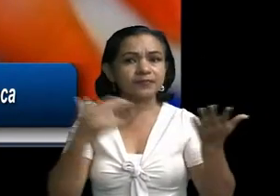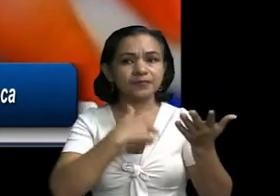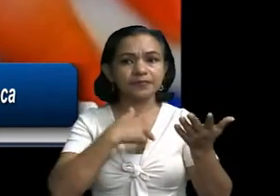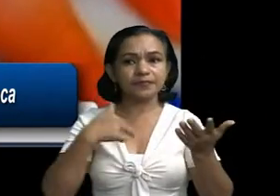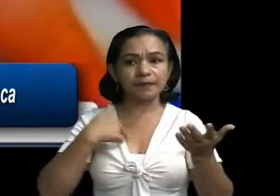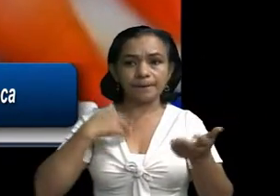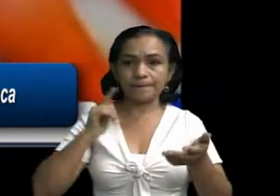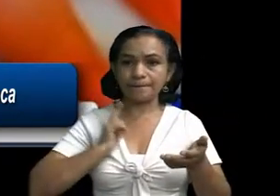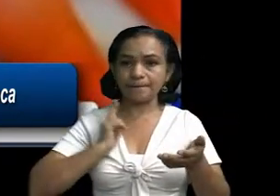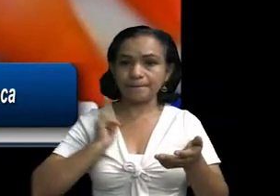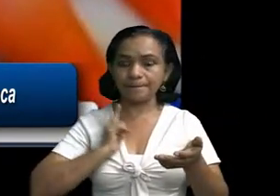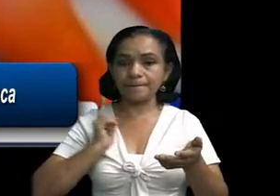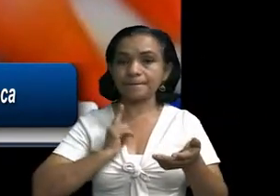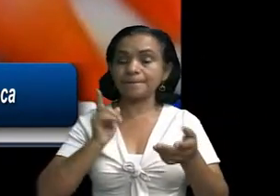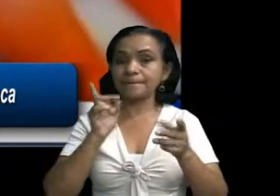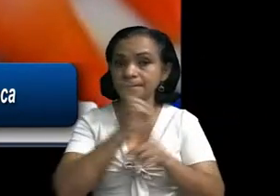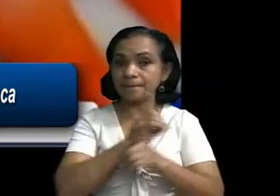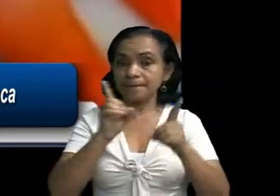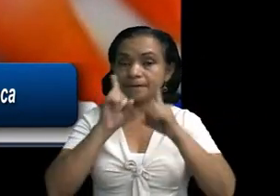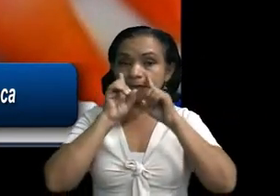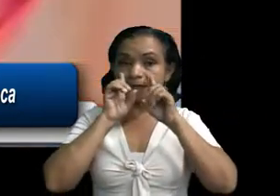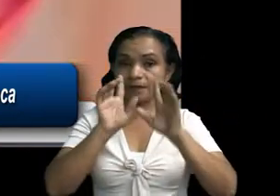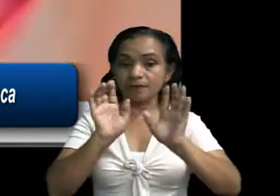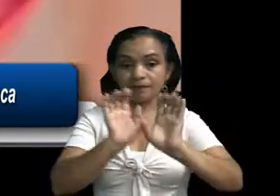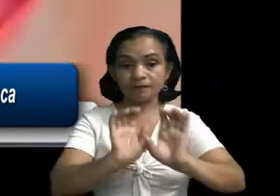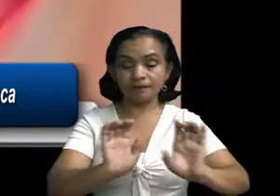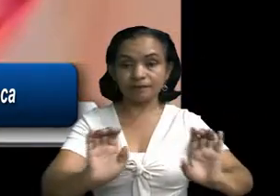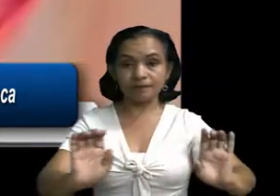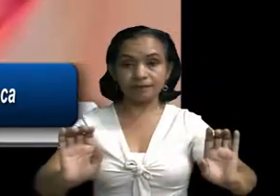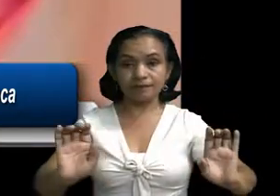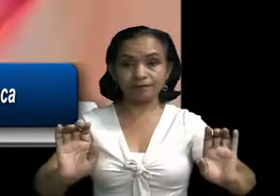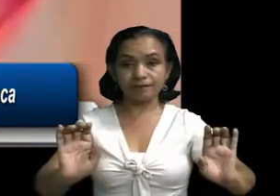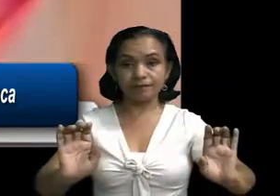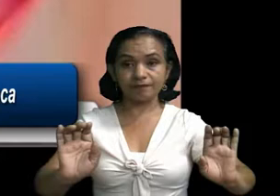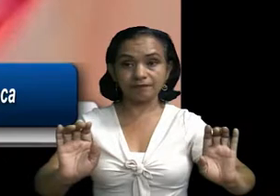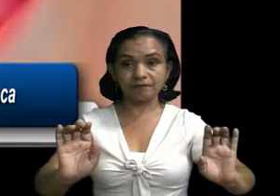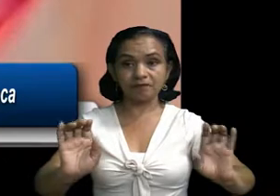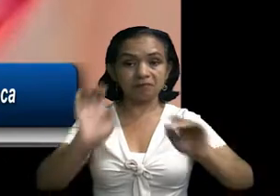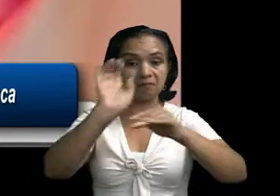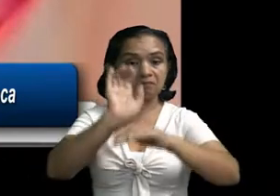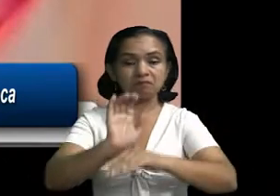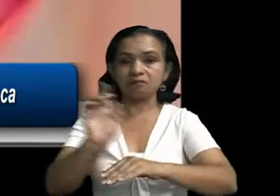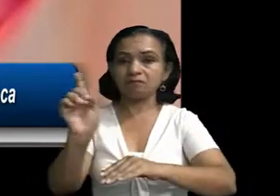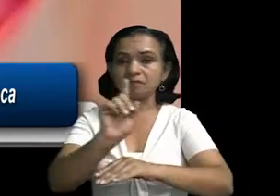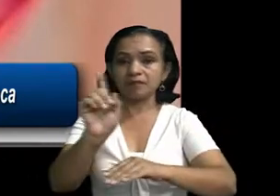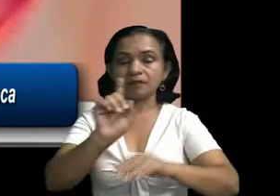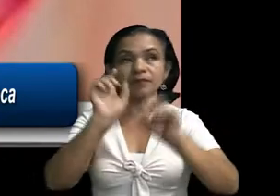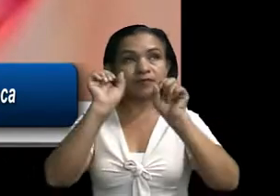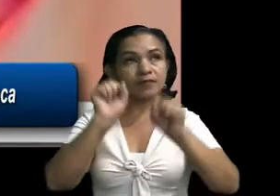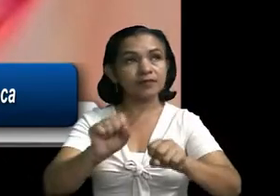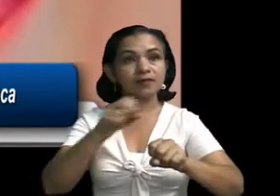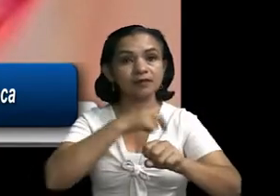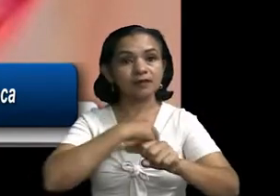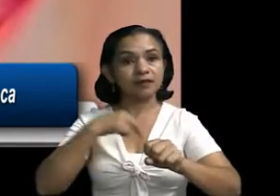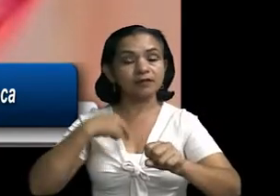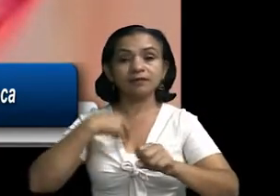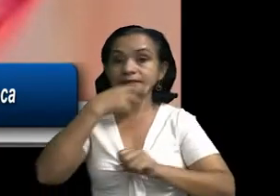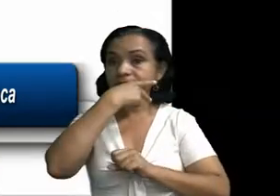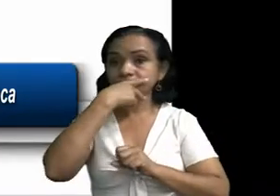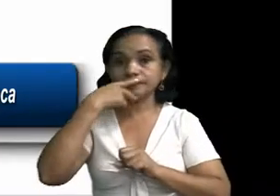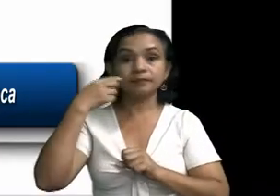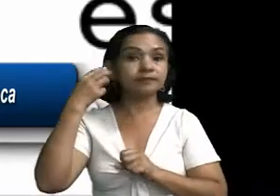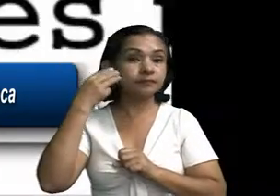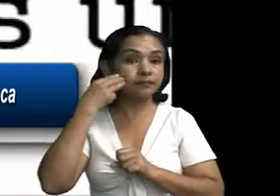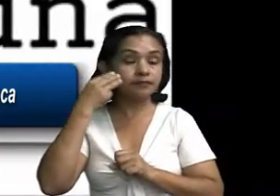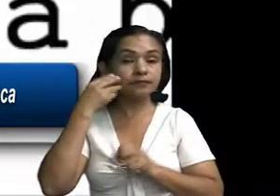Nosotros tenemos que tener en cuenta que los niños no van a tener ciertas costumbres, que nosotros podemos incidir en ellas, los padres.